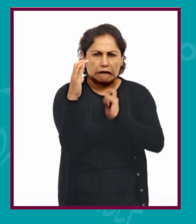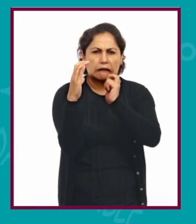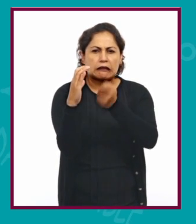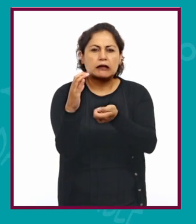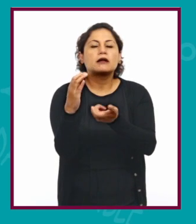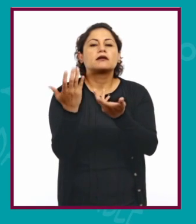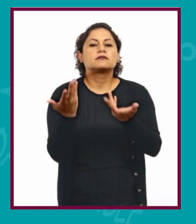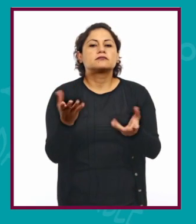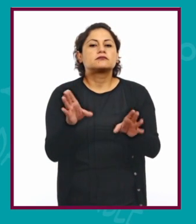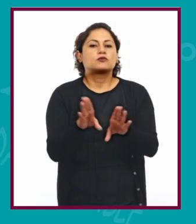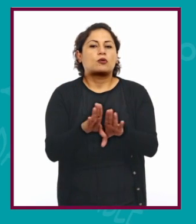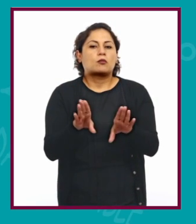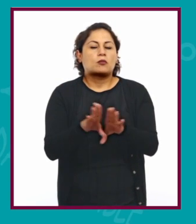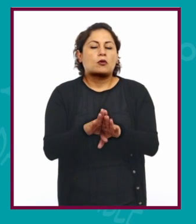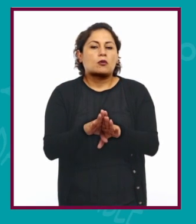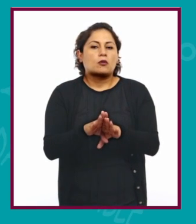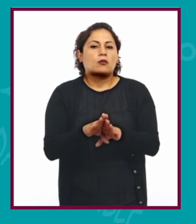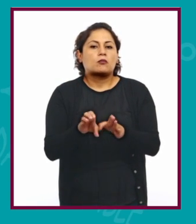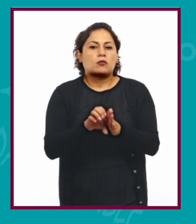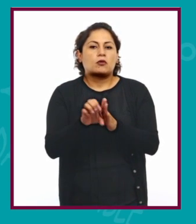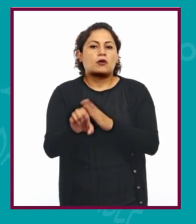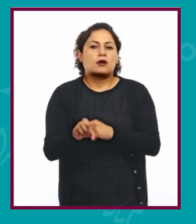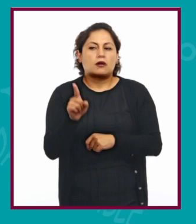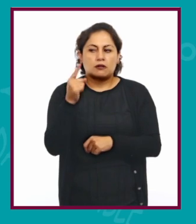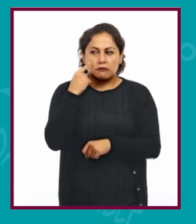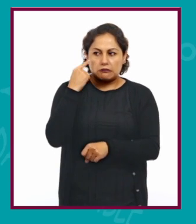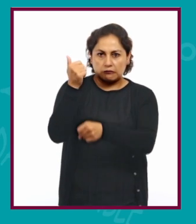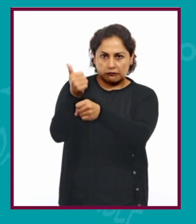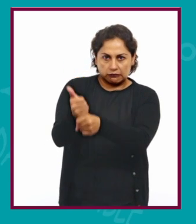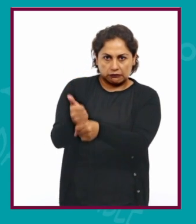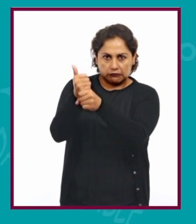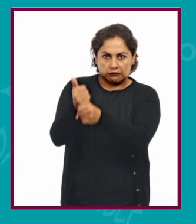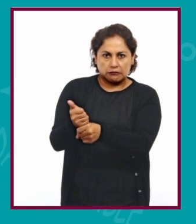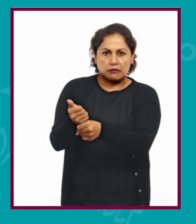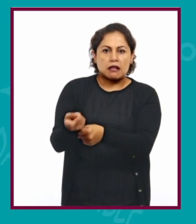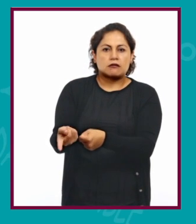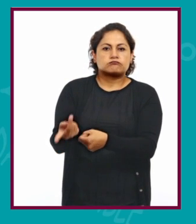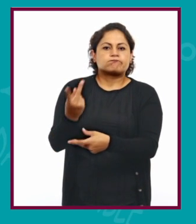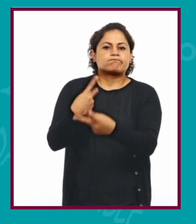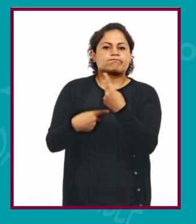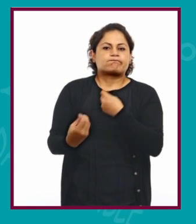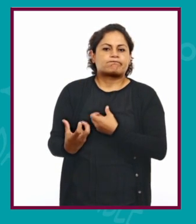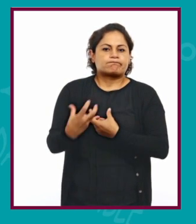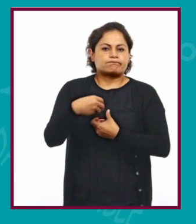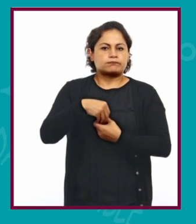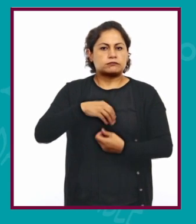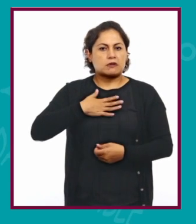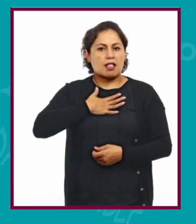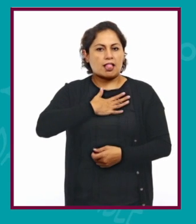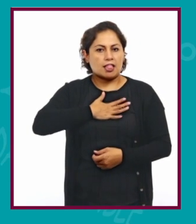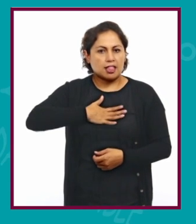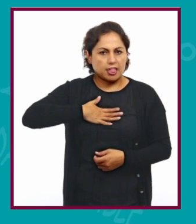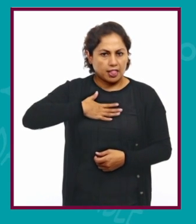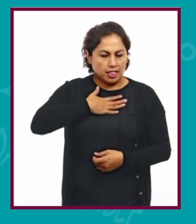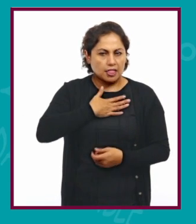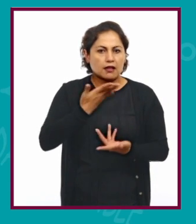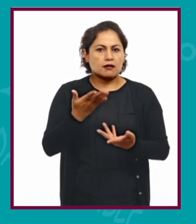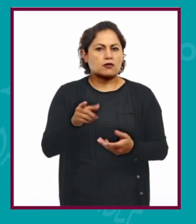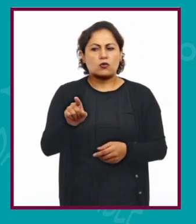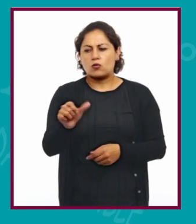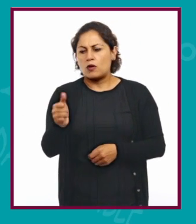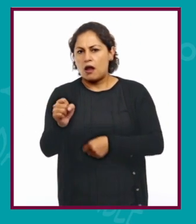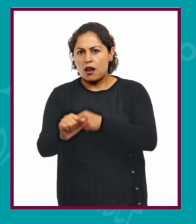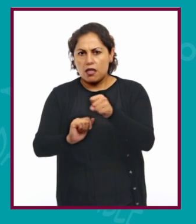la definiría como la obtención de placer, ya sea del sufrimiento que le causa esa persona a algún